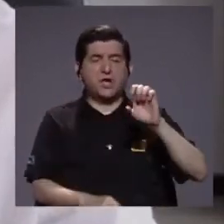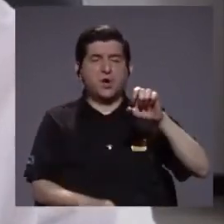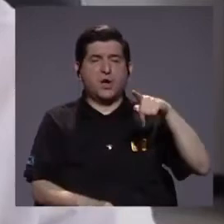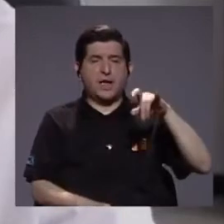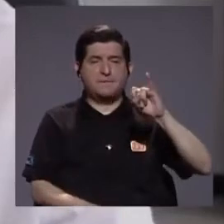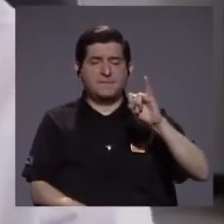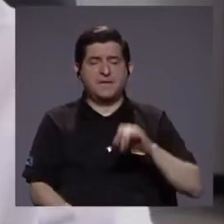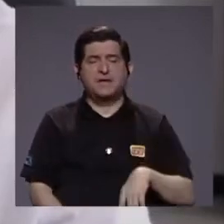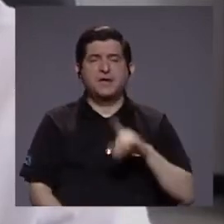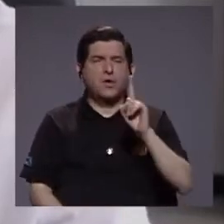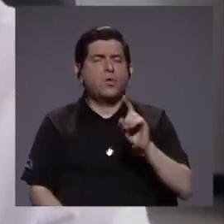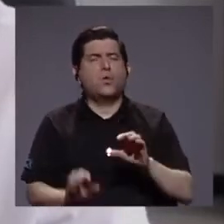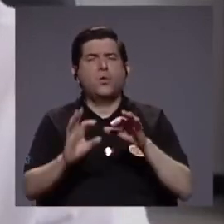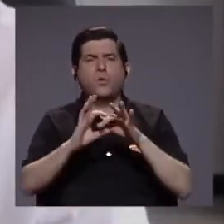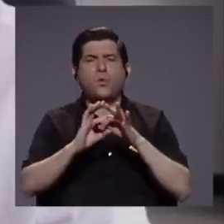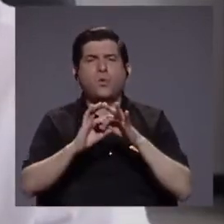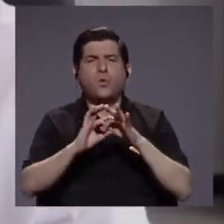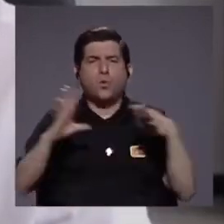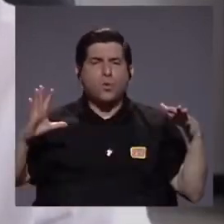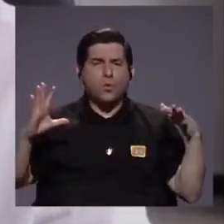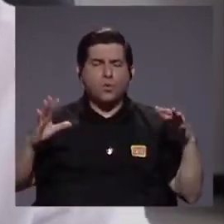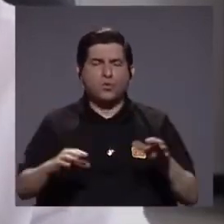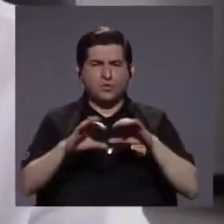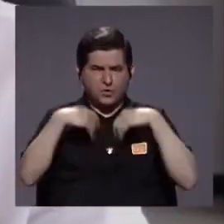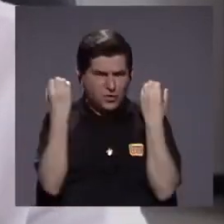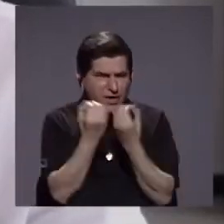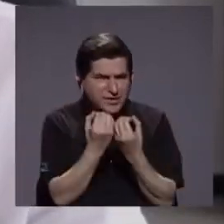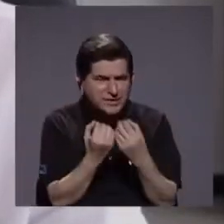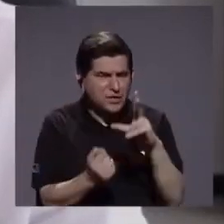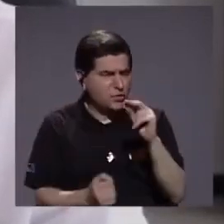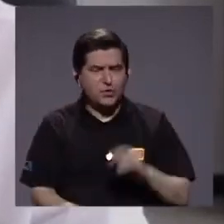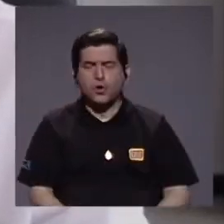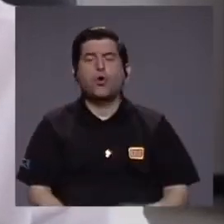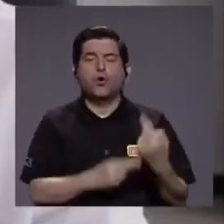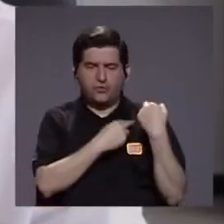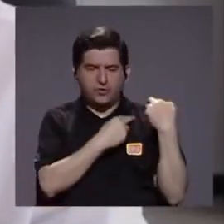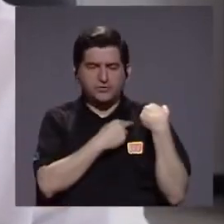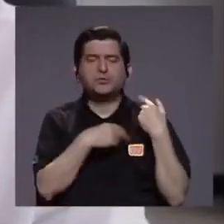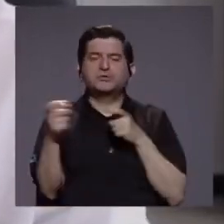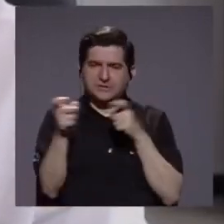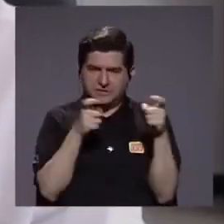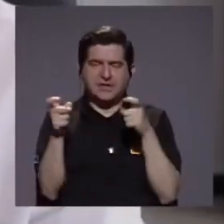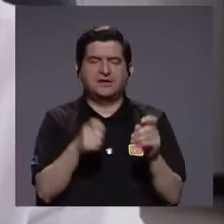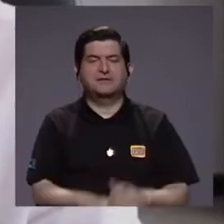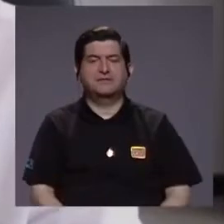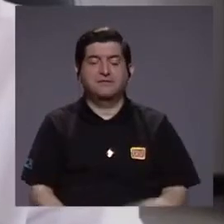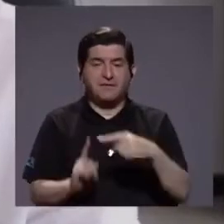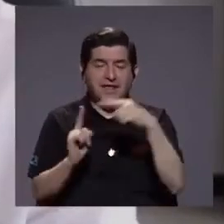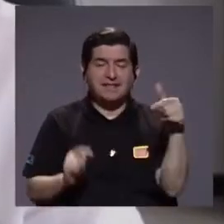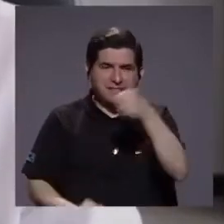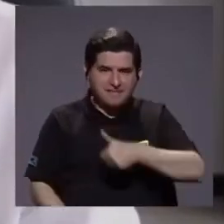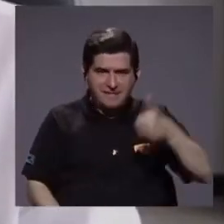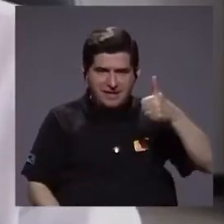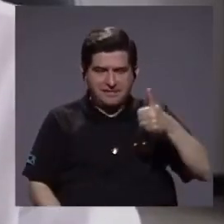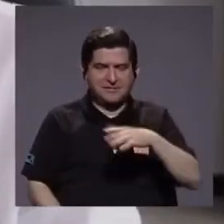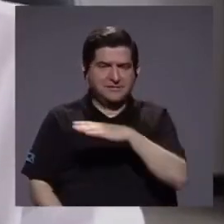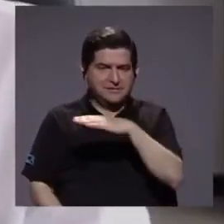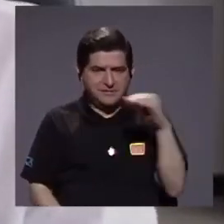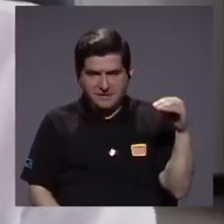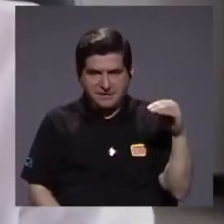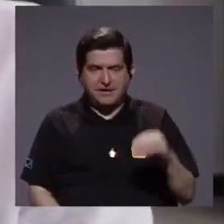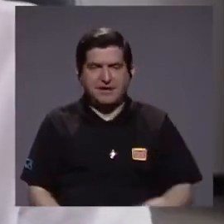fuese un órgano desconectado a la administración. La responsabilidad es de la administración. Por lo tanto, desde la rectoría y desde